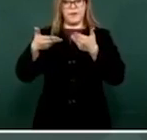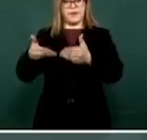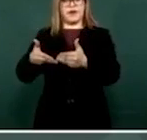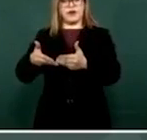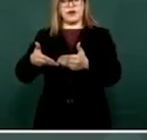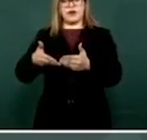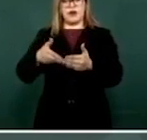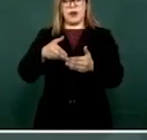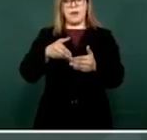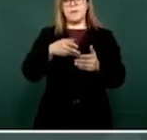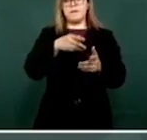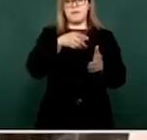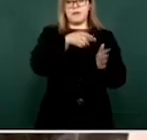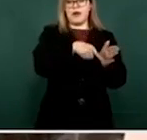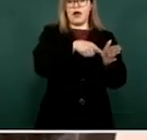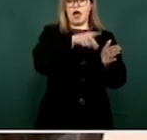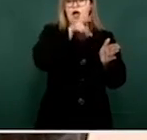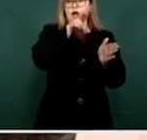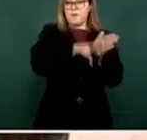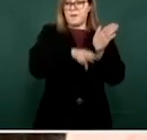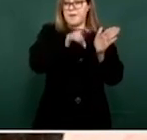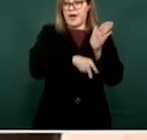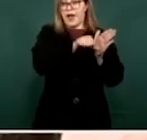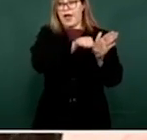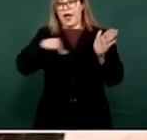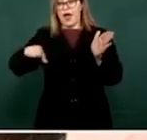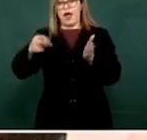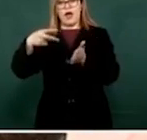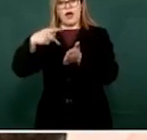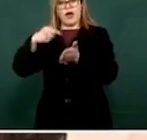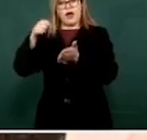de Valles a Tamazuchale,